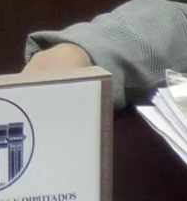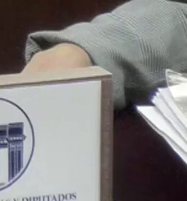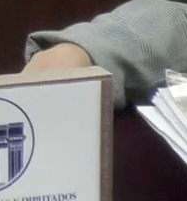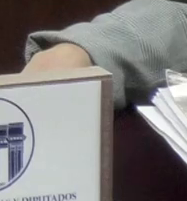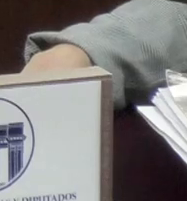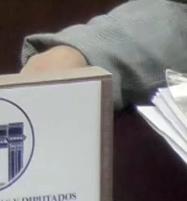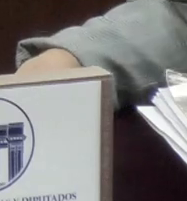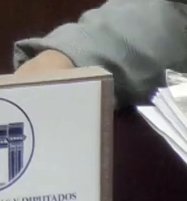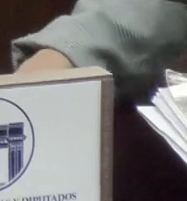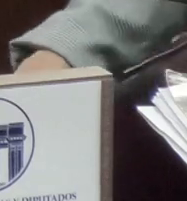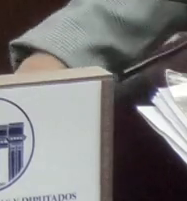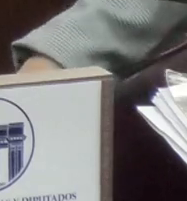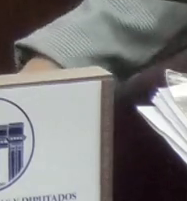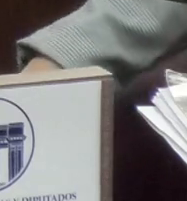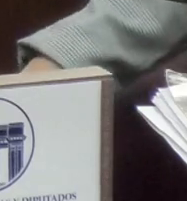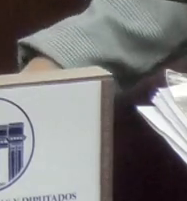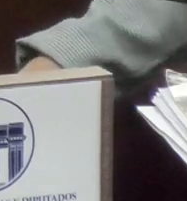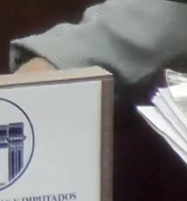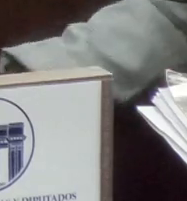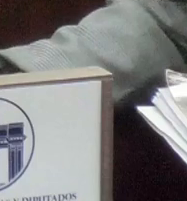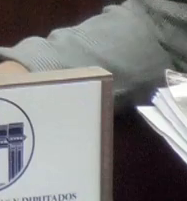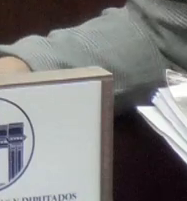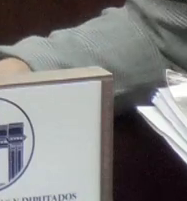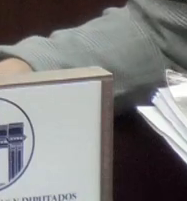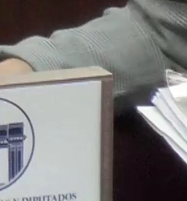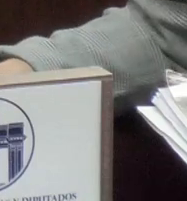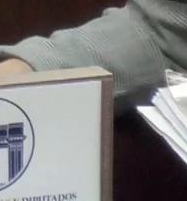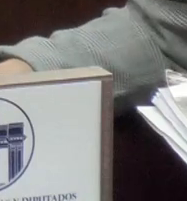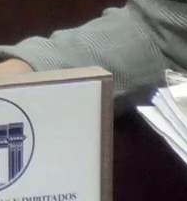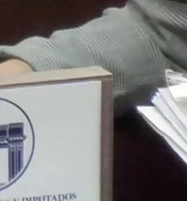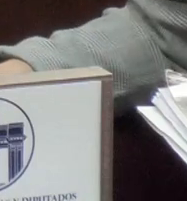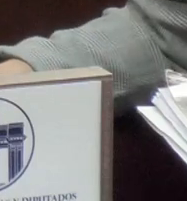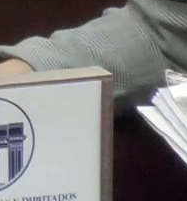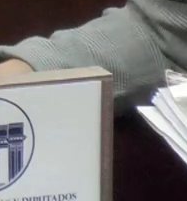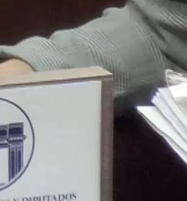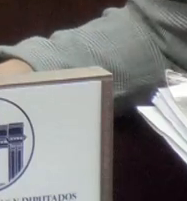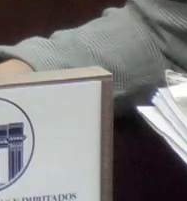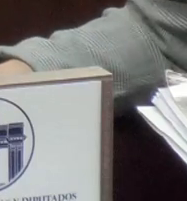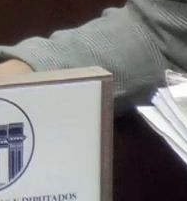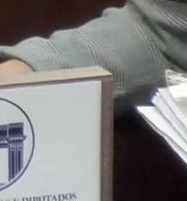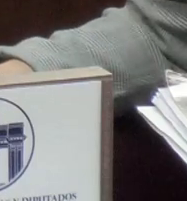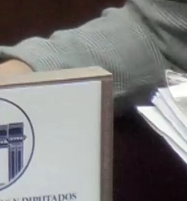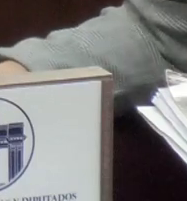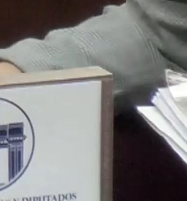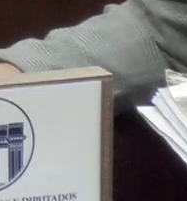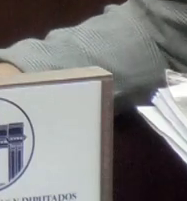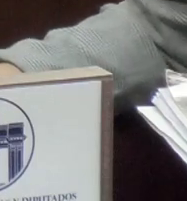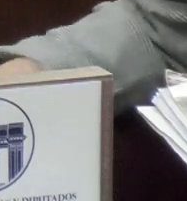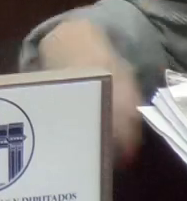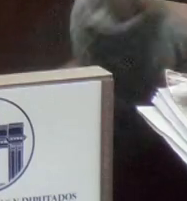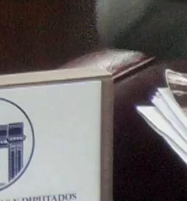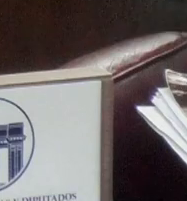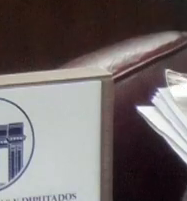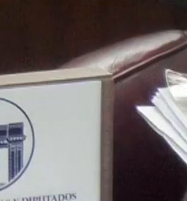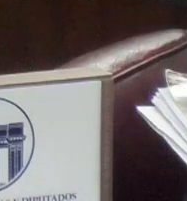un gobierno nacional que está tratando de sacar este país adelante, de imponerle un financiamiento sin decirle de dónde va